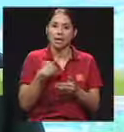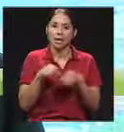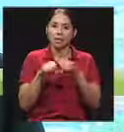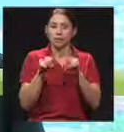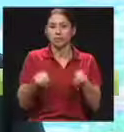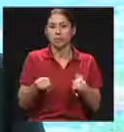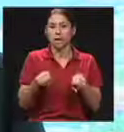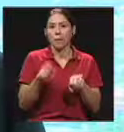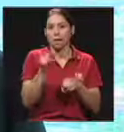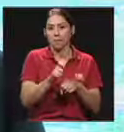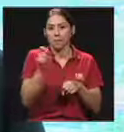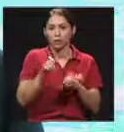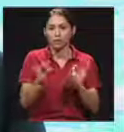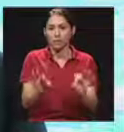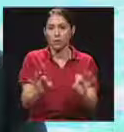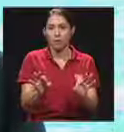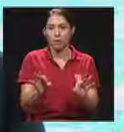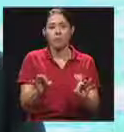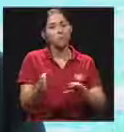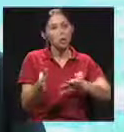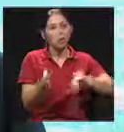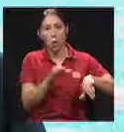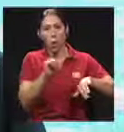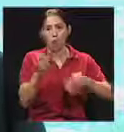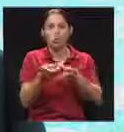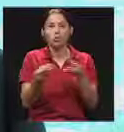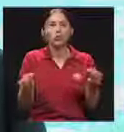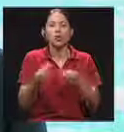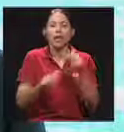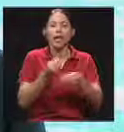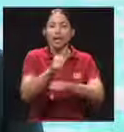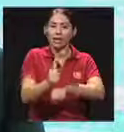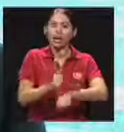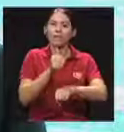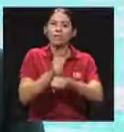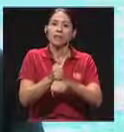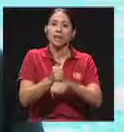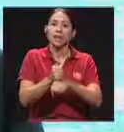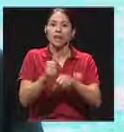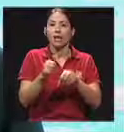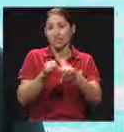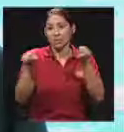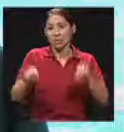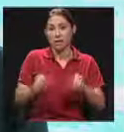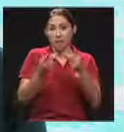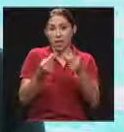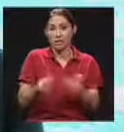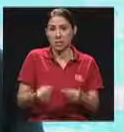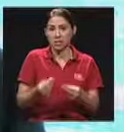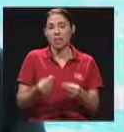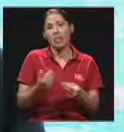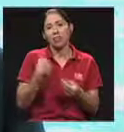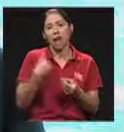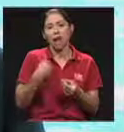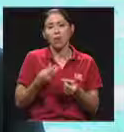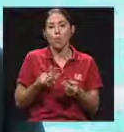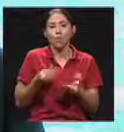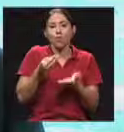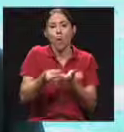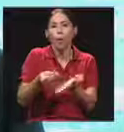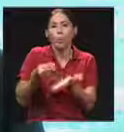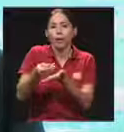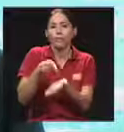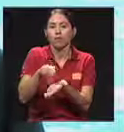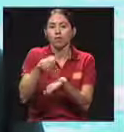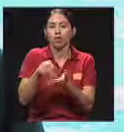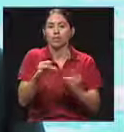sostenibilidad al sistema. El otro es establecer contribuciones especiales en la parte de Hacienda porque el magisterio ya lo tiene, en donde